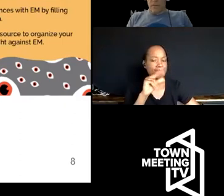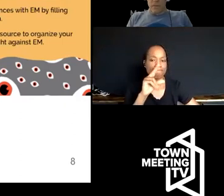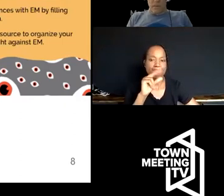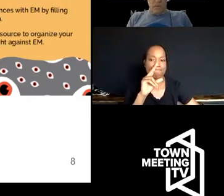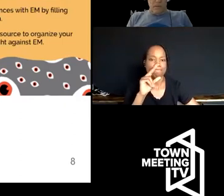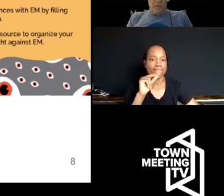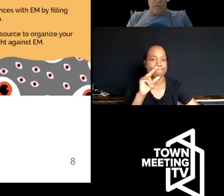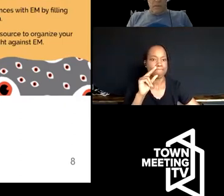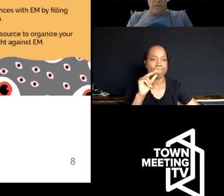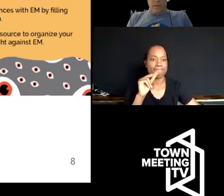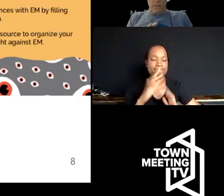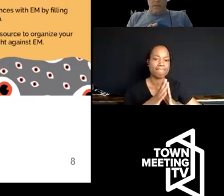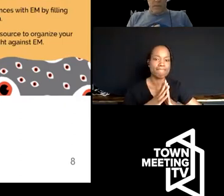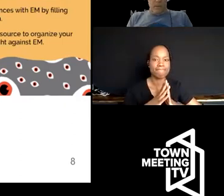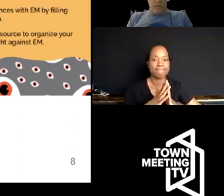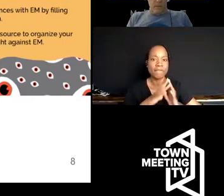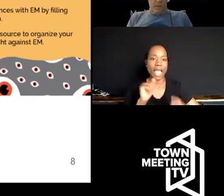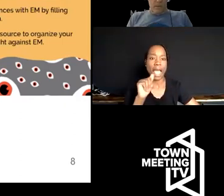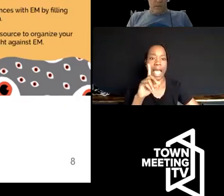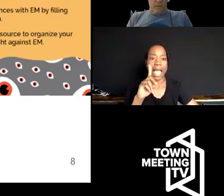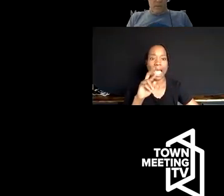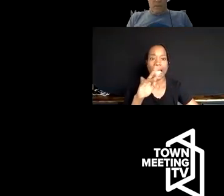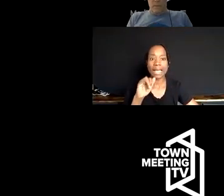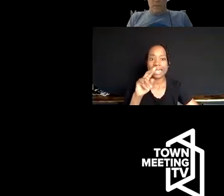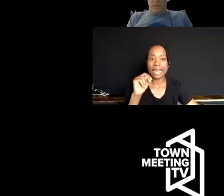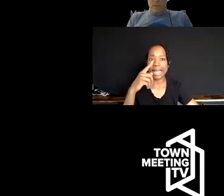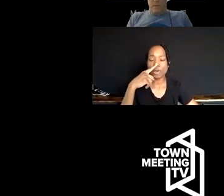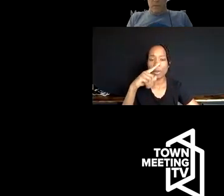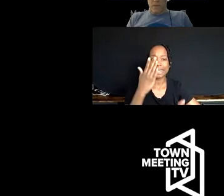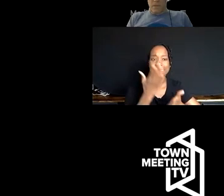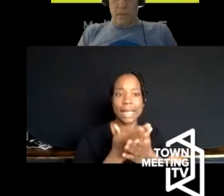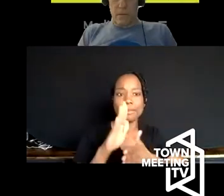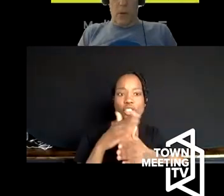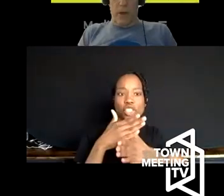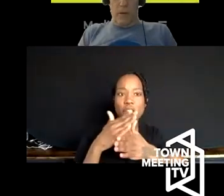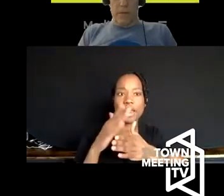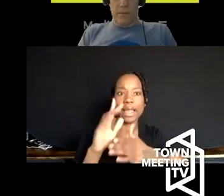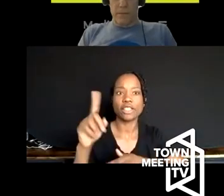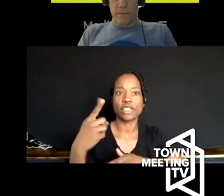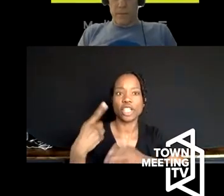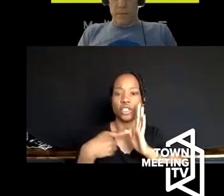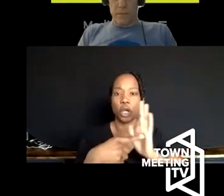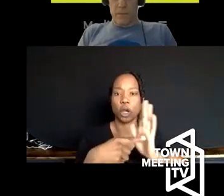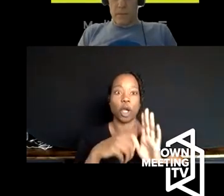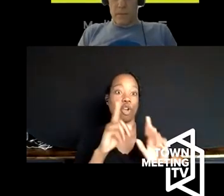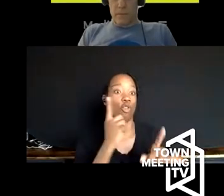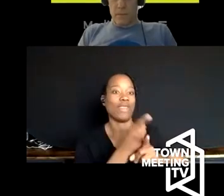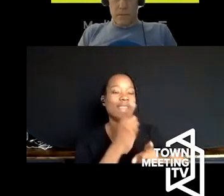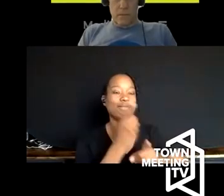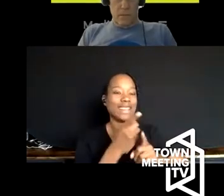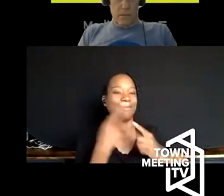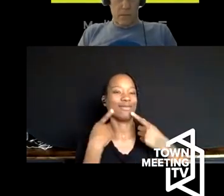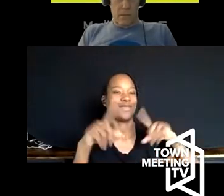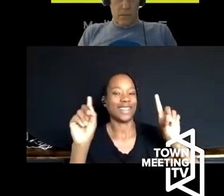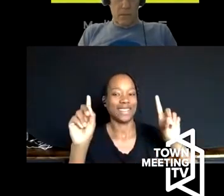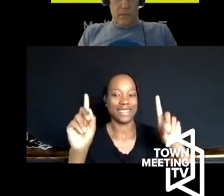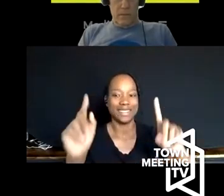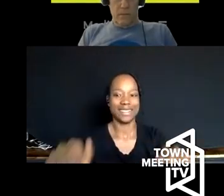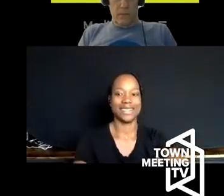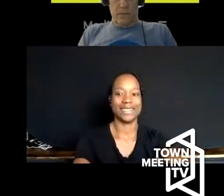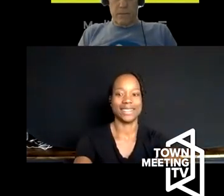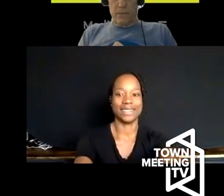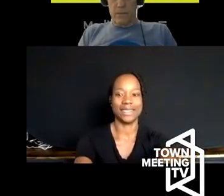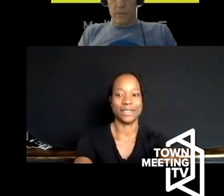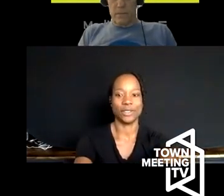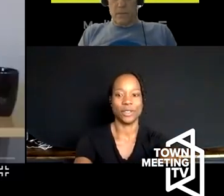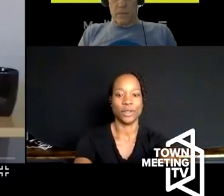Adrian, maybe if you can stop sharing your screen and then just share the... There we go. Sí, ¿puedes dejar de compartir la pantalla? Ay, muy bien, ahí estamos.